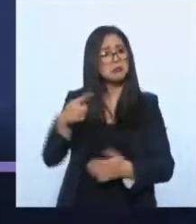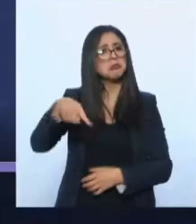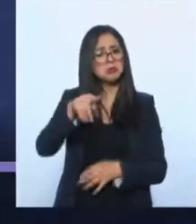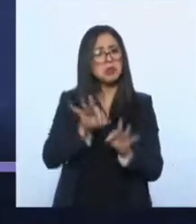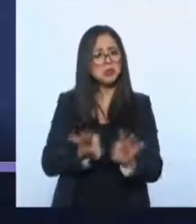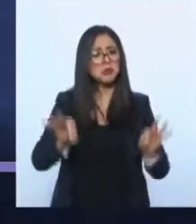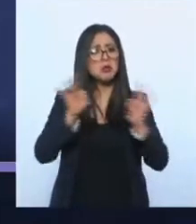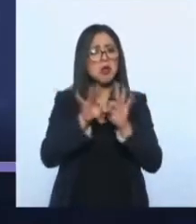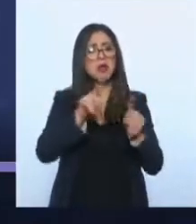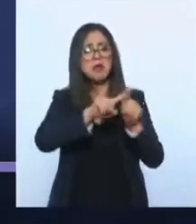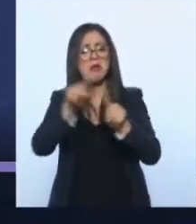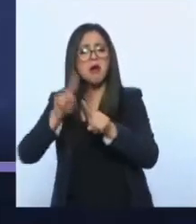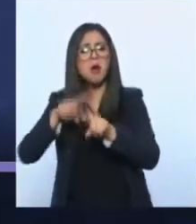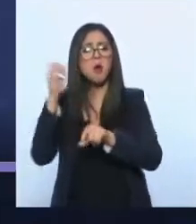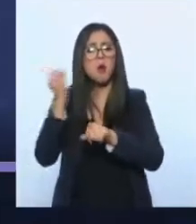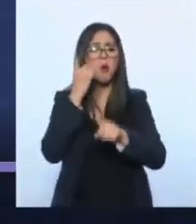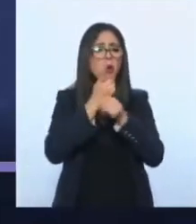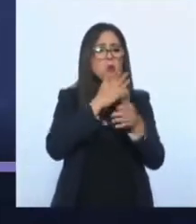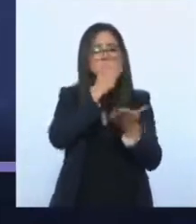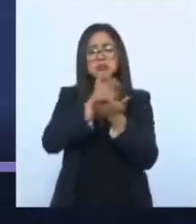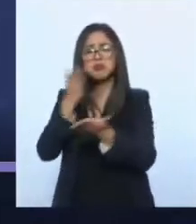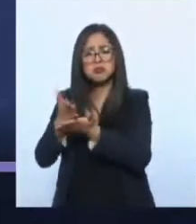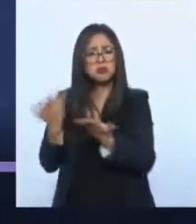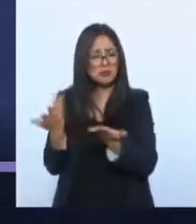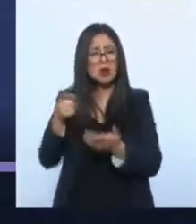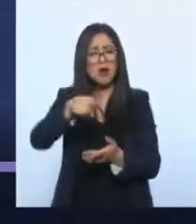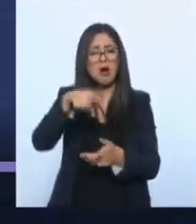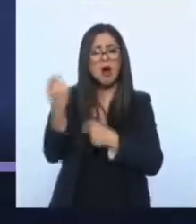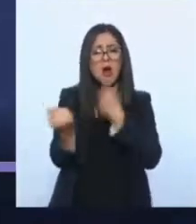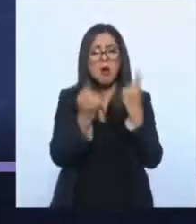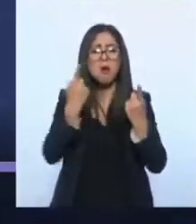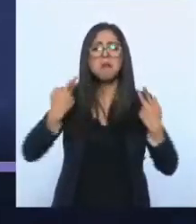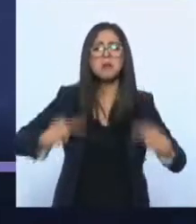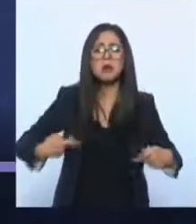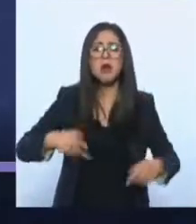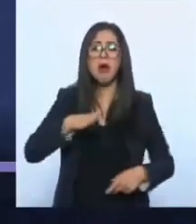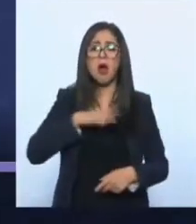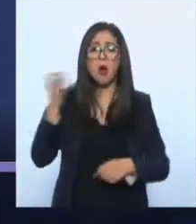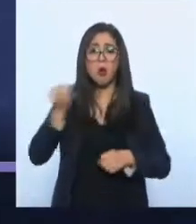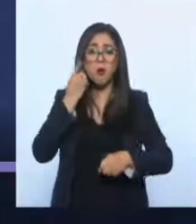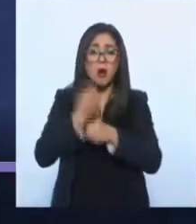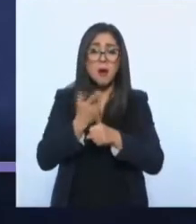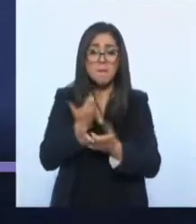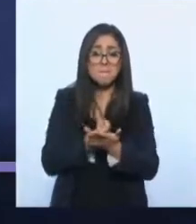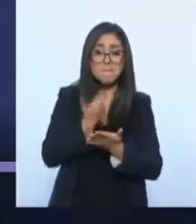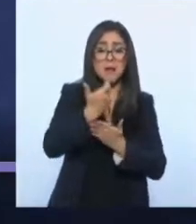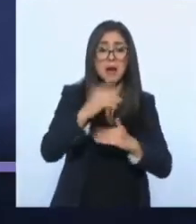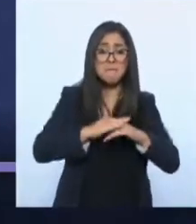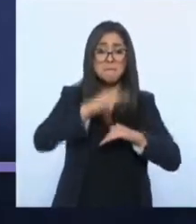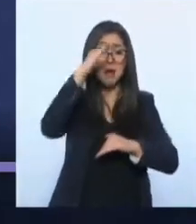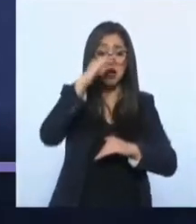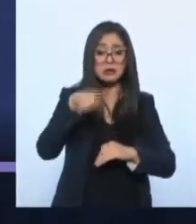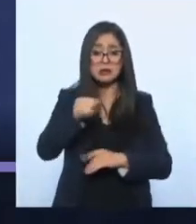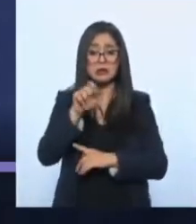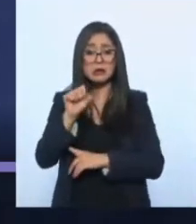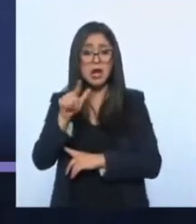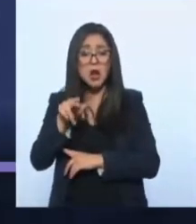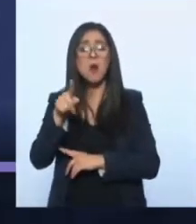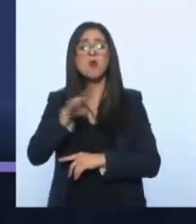alternativas. También pueden hacer, para los que tienen oportunidad y ganan más de esos 2 salarios mínimos, también hay planes de